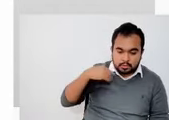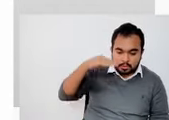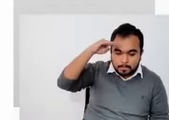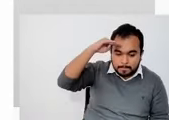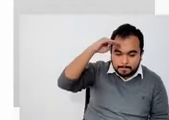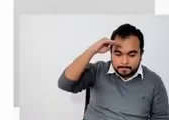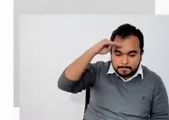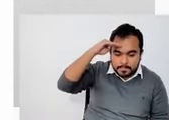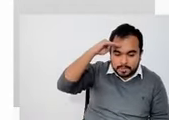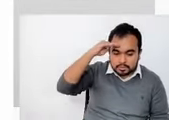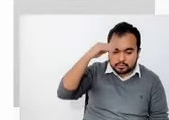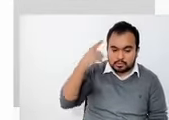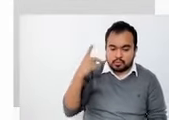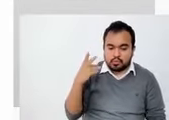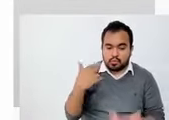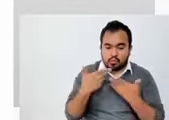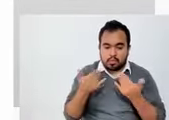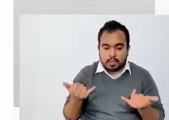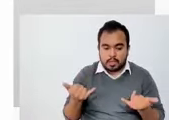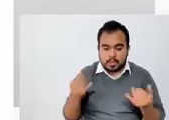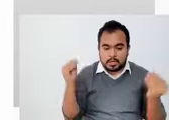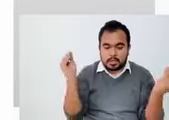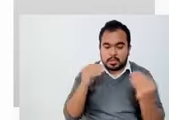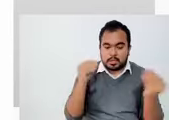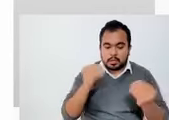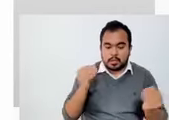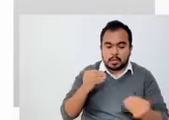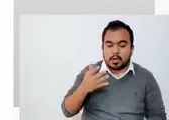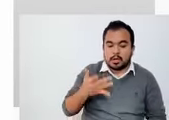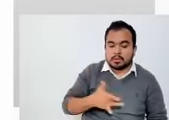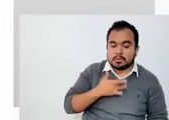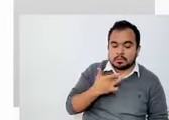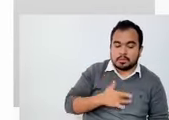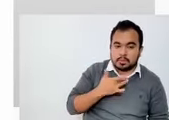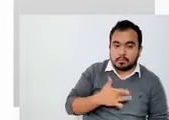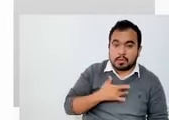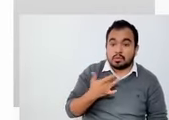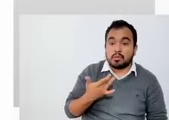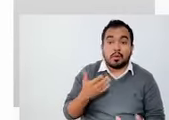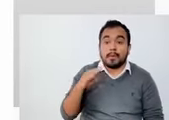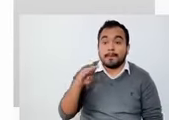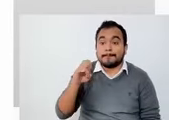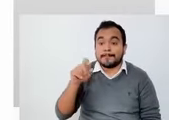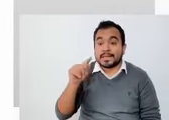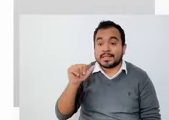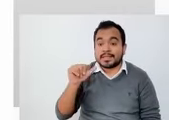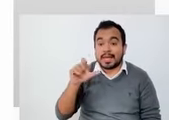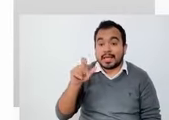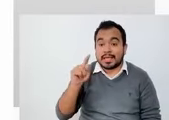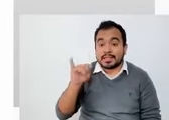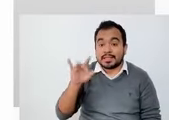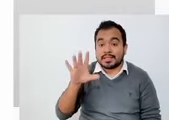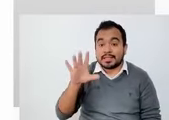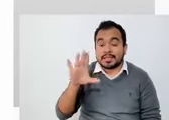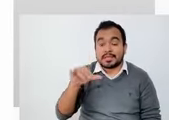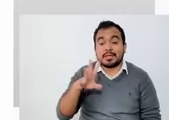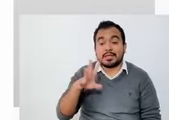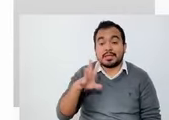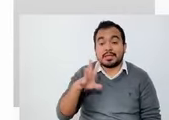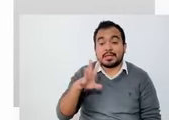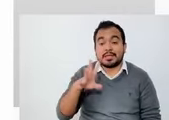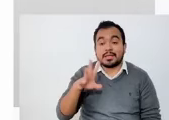para entender que pueda ser algo más que expresión de sus sentimientos. Tampoco nos interesa la metaética. Ahora hay un montón de juego en ese ámbito que